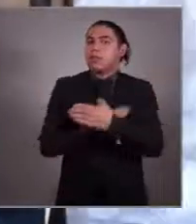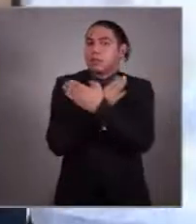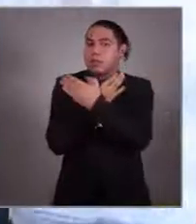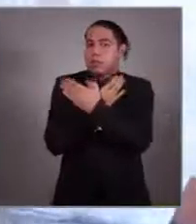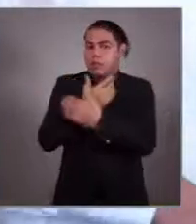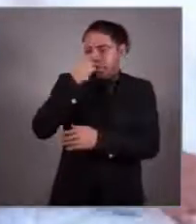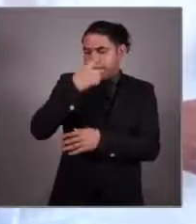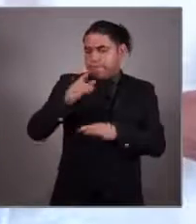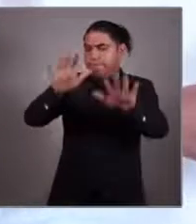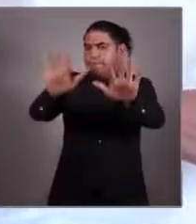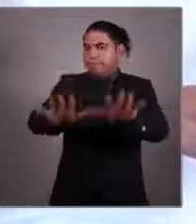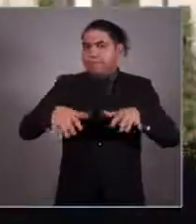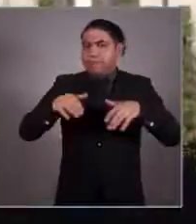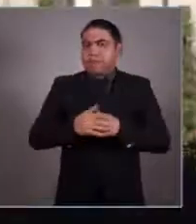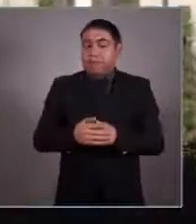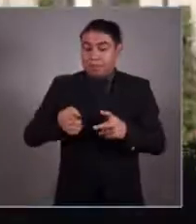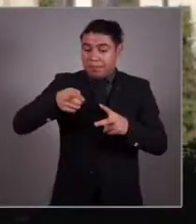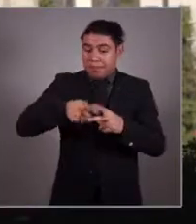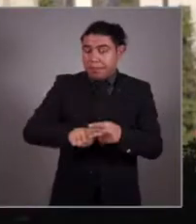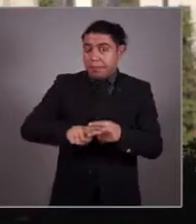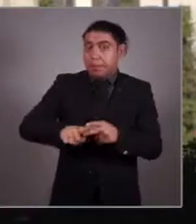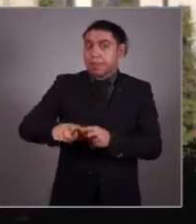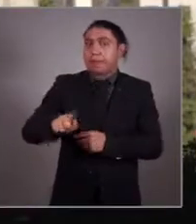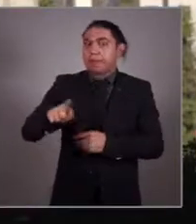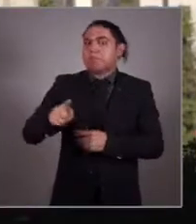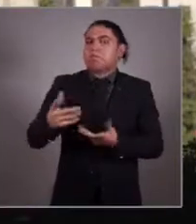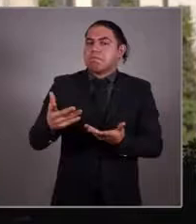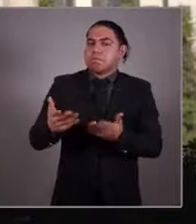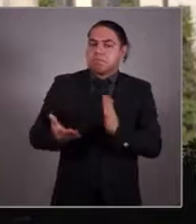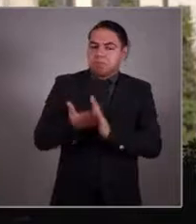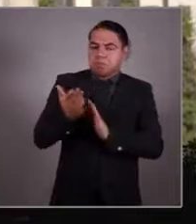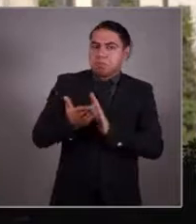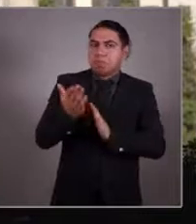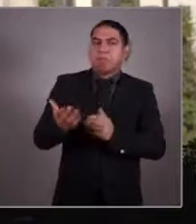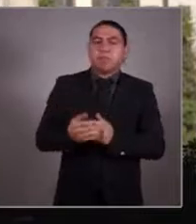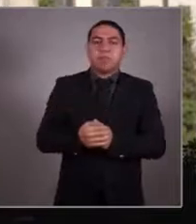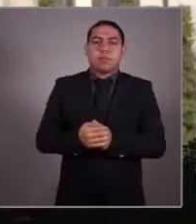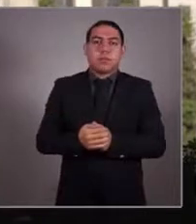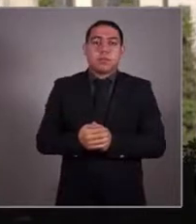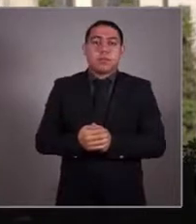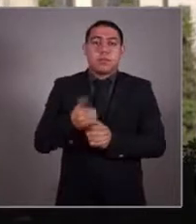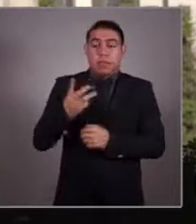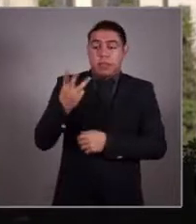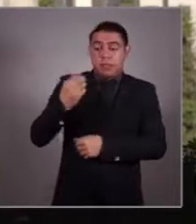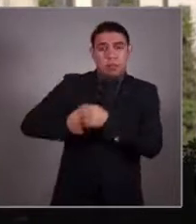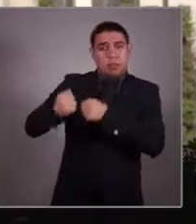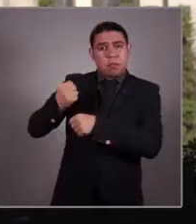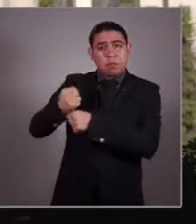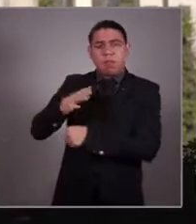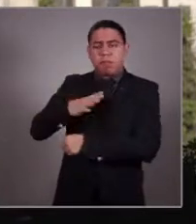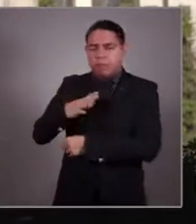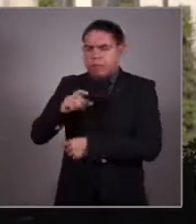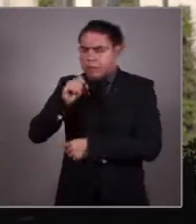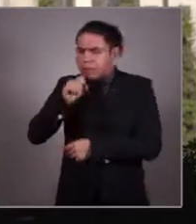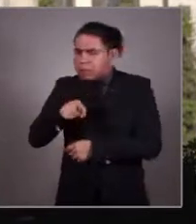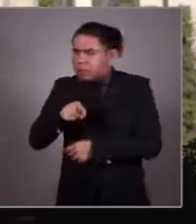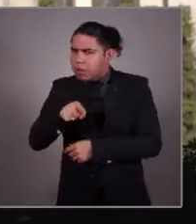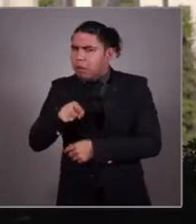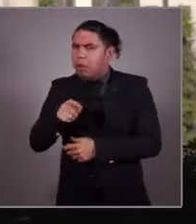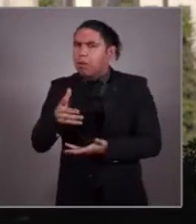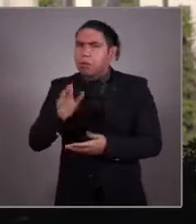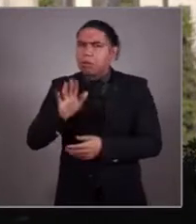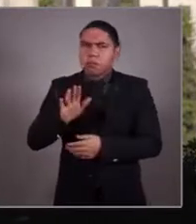convocar a esta discusión, por iniciar hoy esta construcción colectiva. Hace 3 años estábamos en un lugar similar a